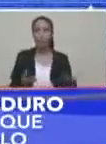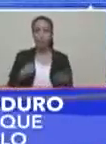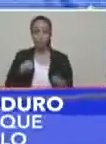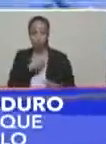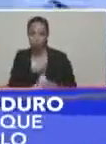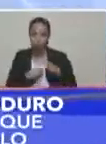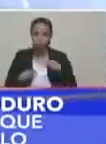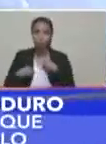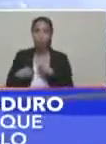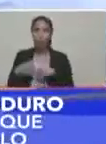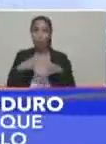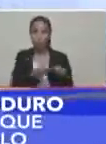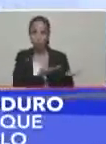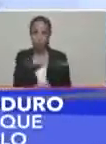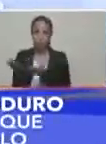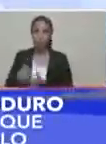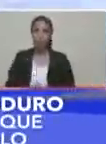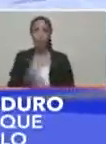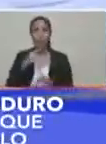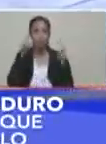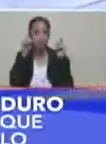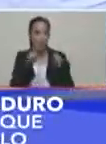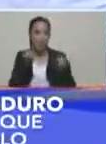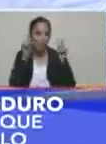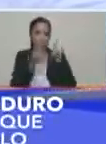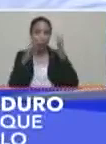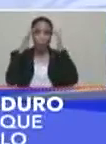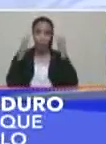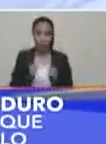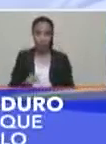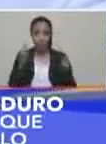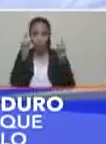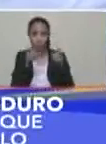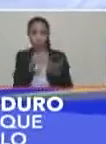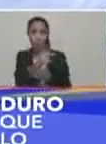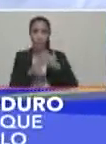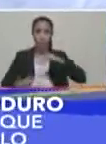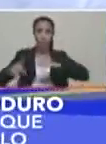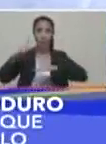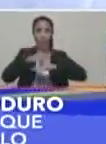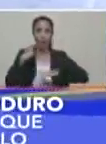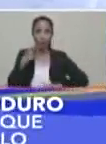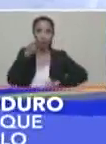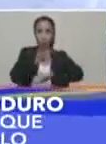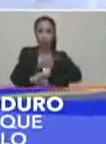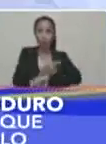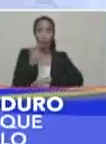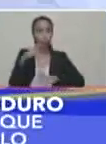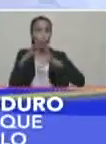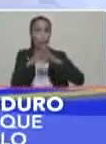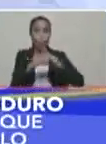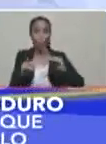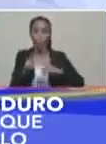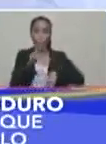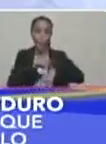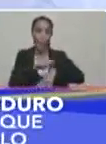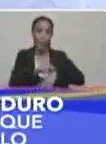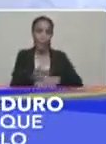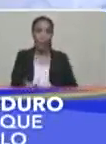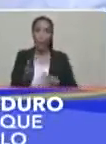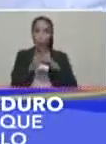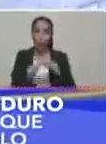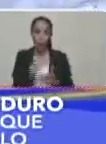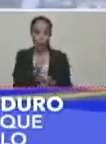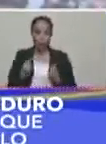la renovación de la formación profesional de posgrados de todos los médicos y médicas, en la atención de sus